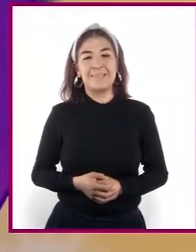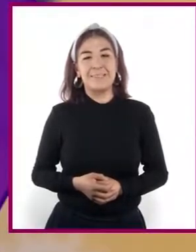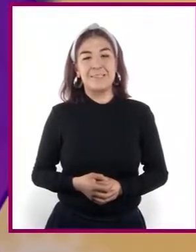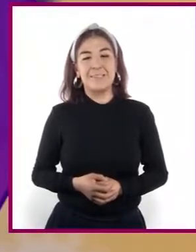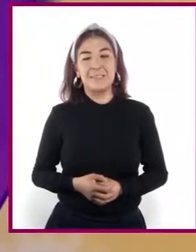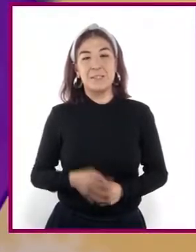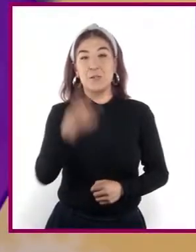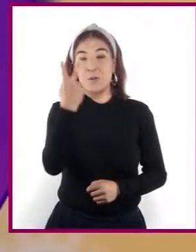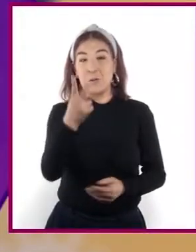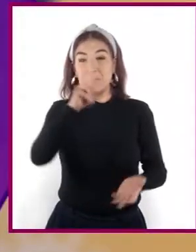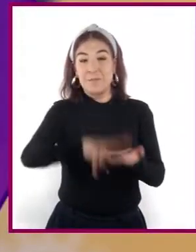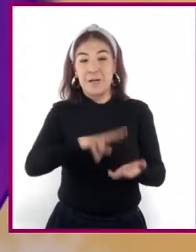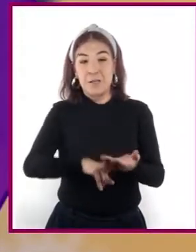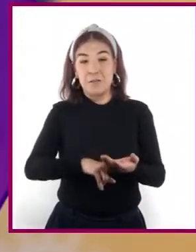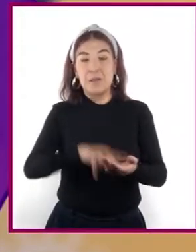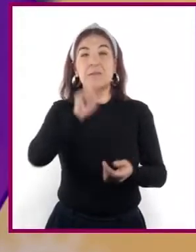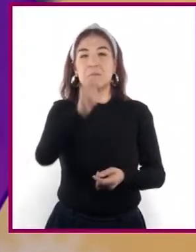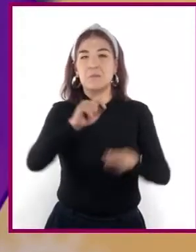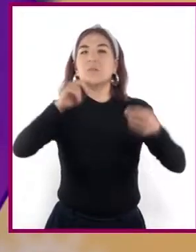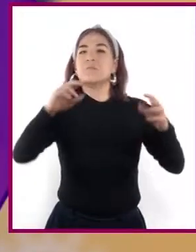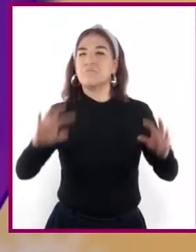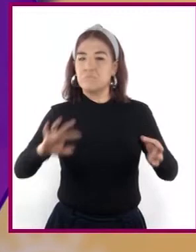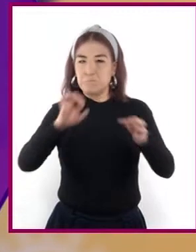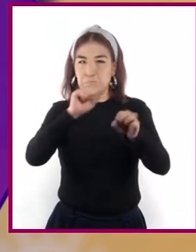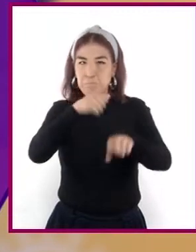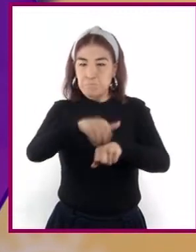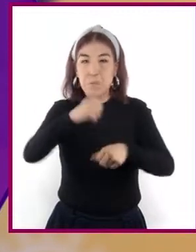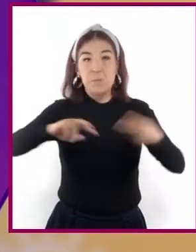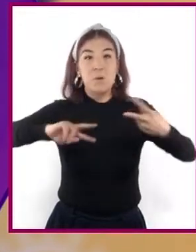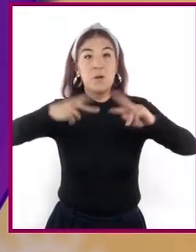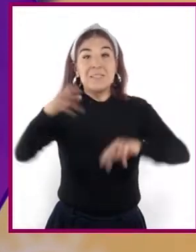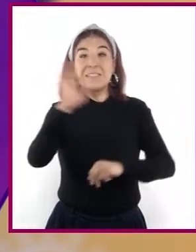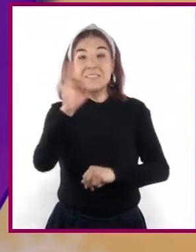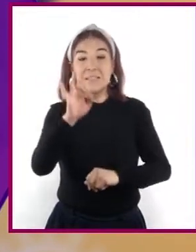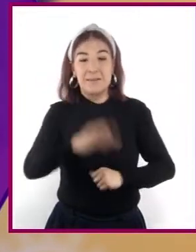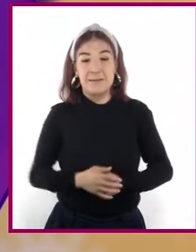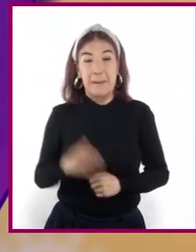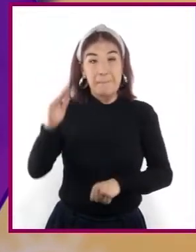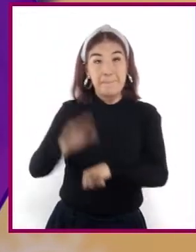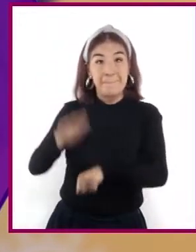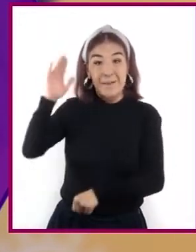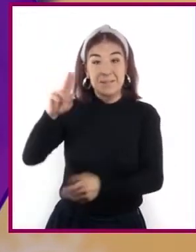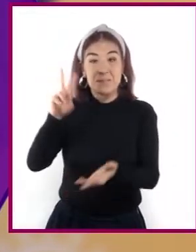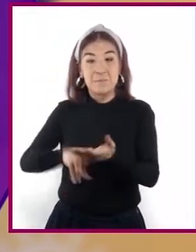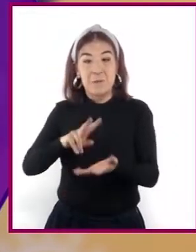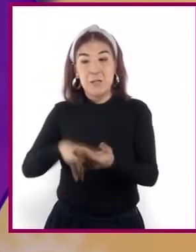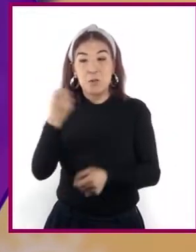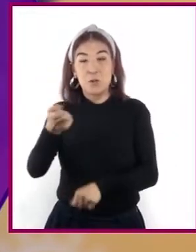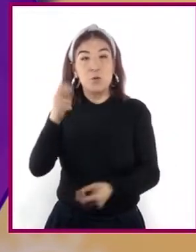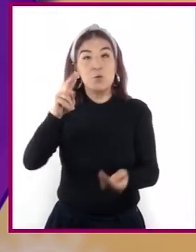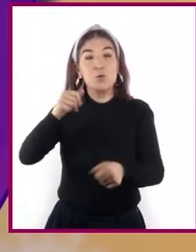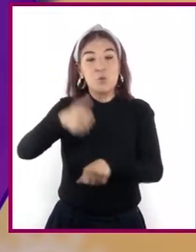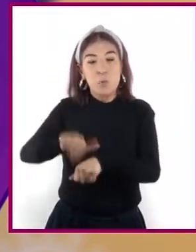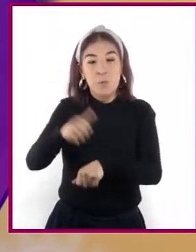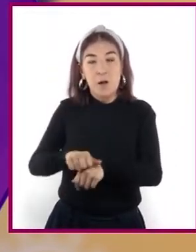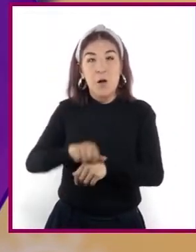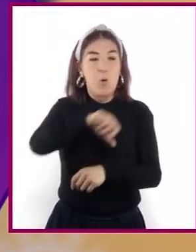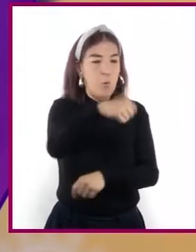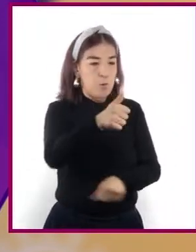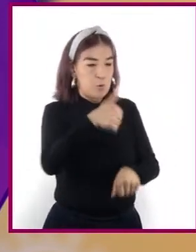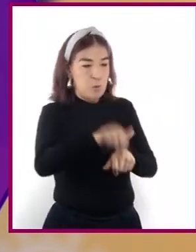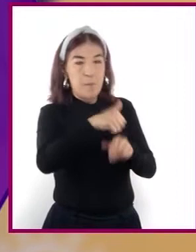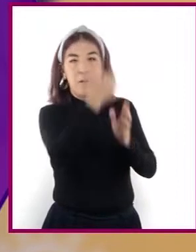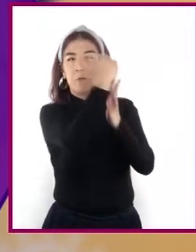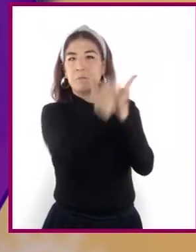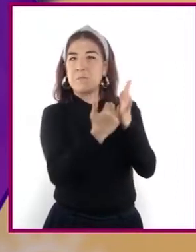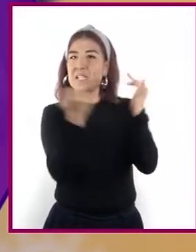Dos magnitudes son inversamente proporcionales si, al aumentar una de las magnitudes, la otra disminuye en la